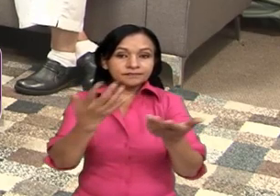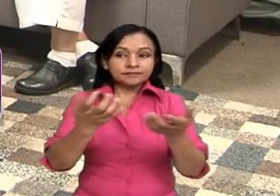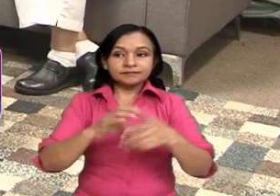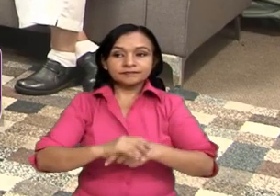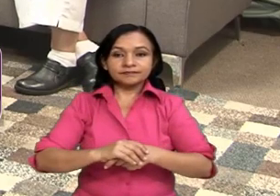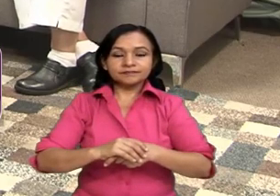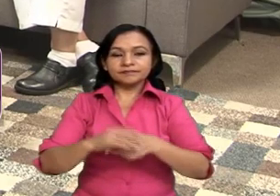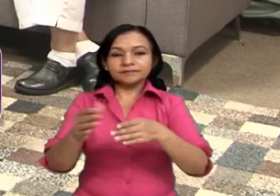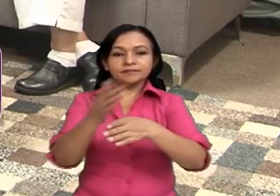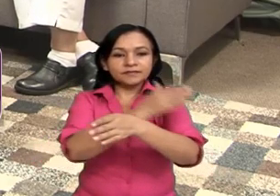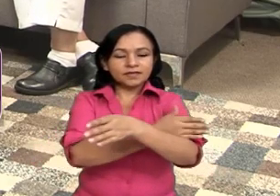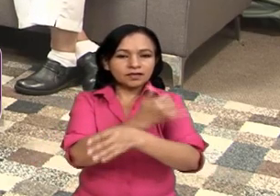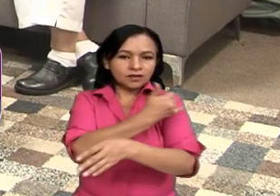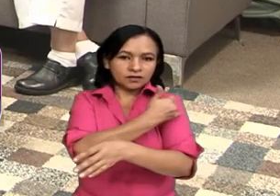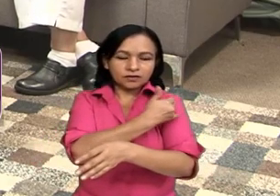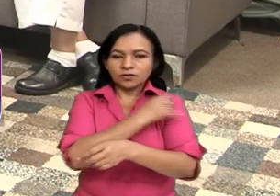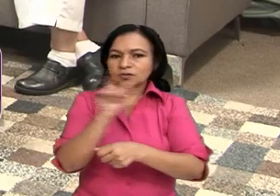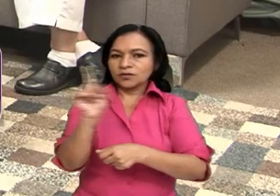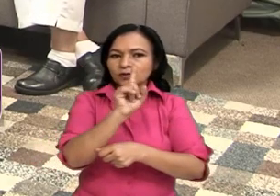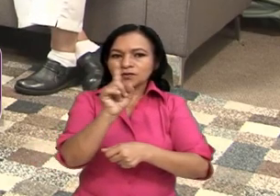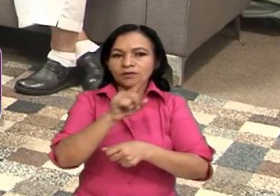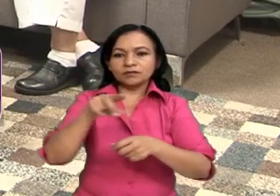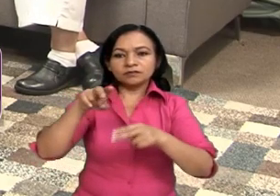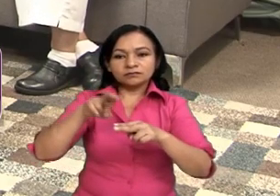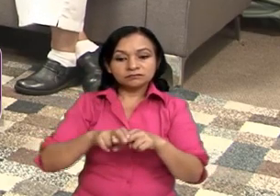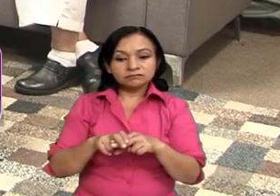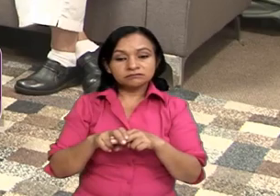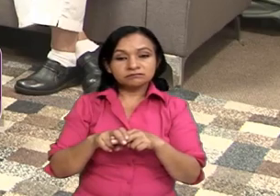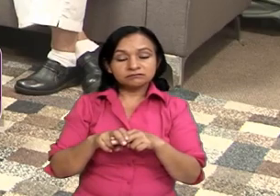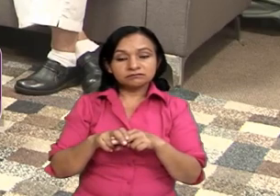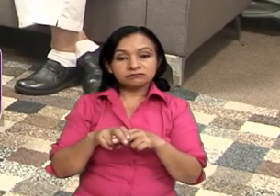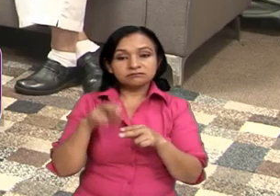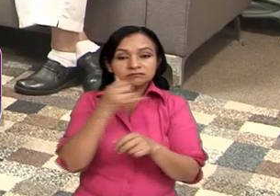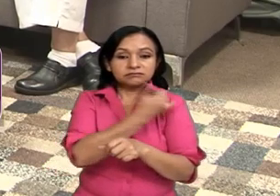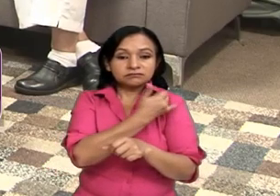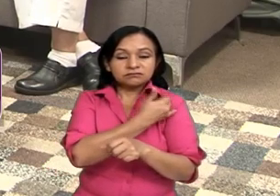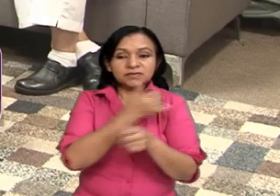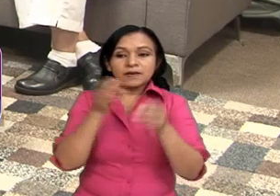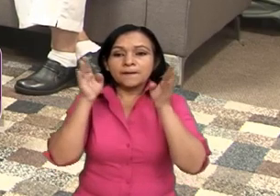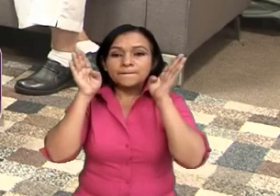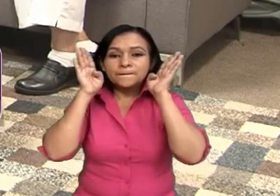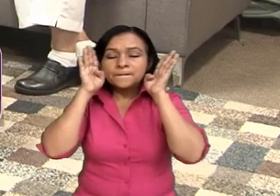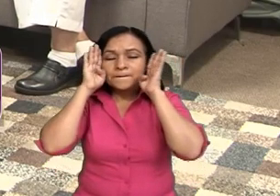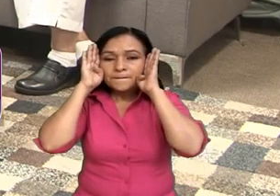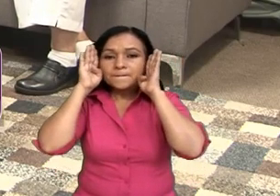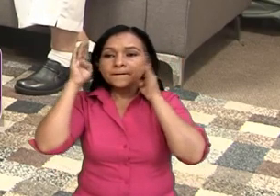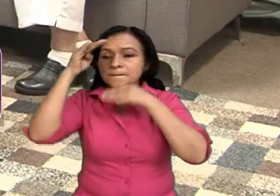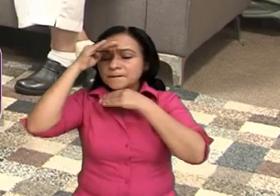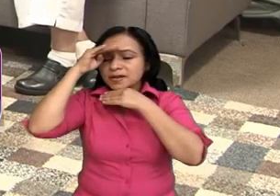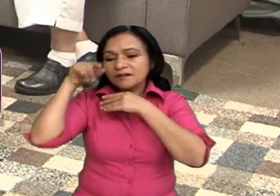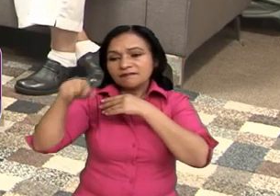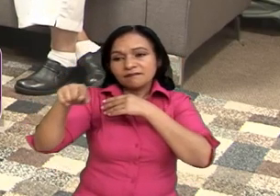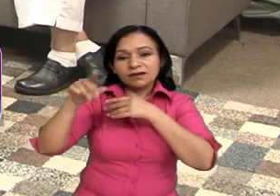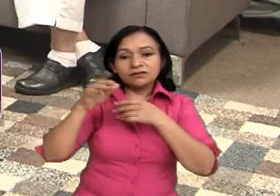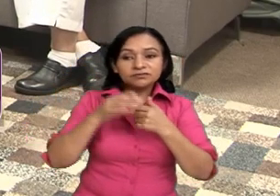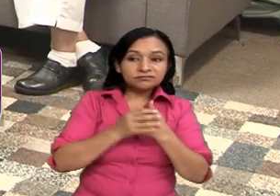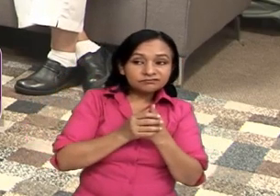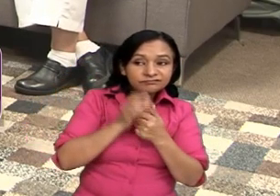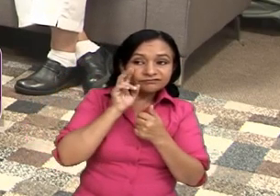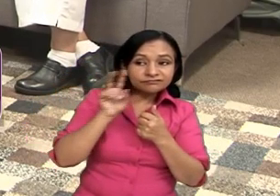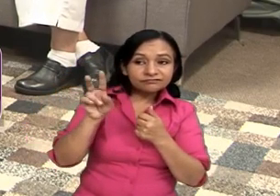no es el hospital, los hospitales de antes. Cuando vos llegabas y encontrabas lo privado internamente. Para empezar.